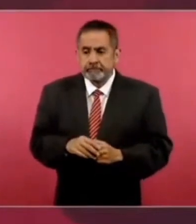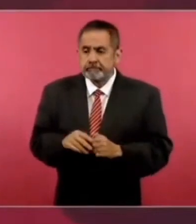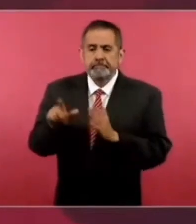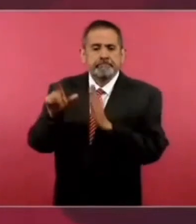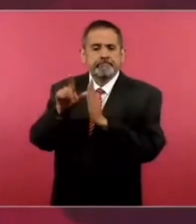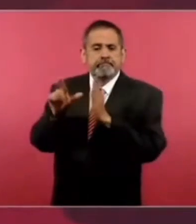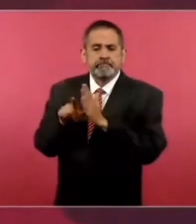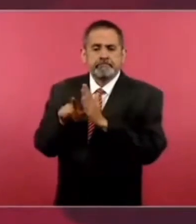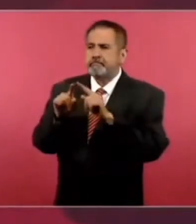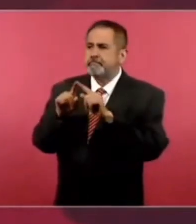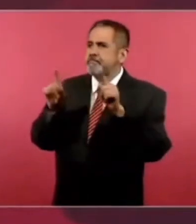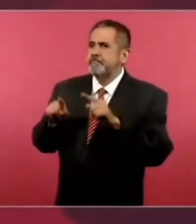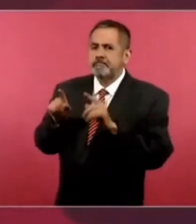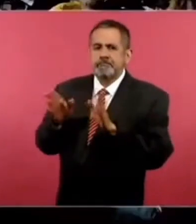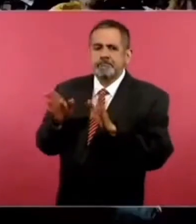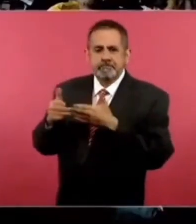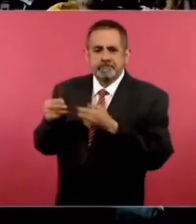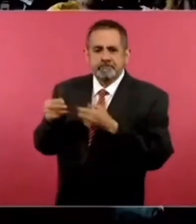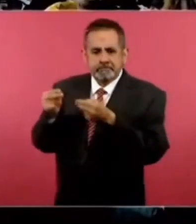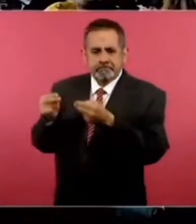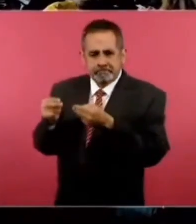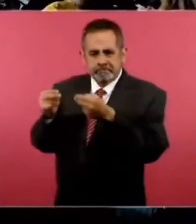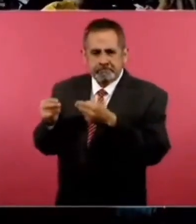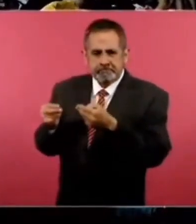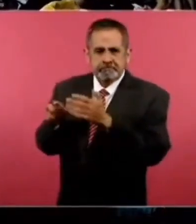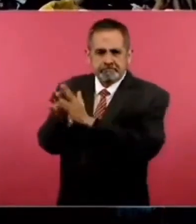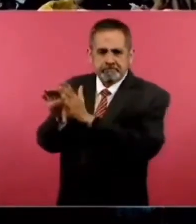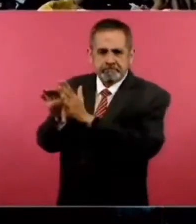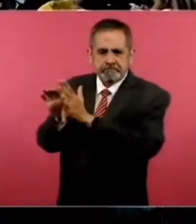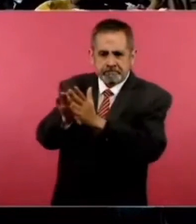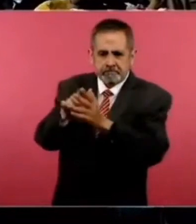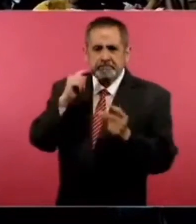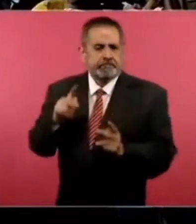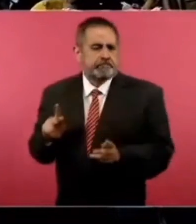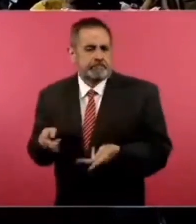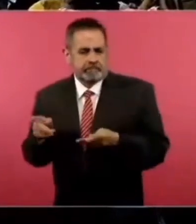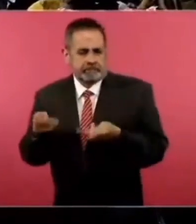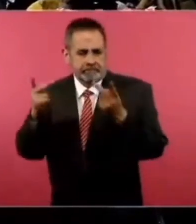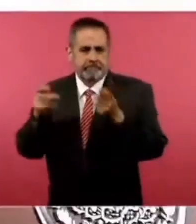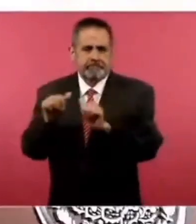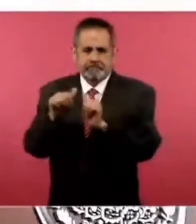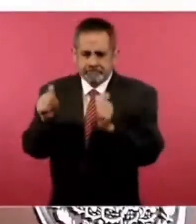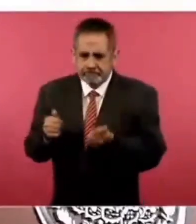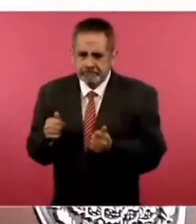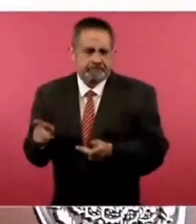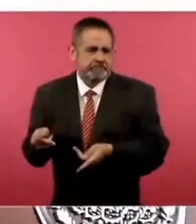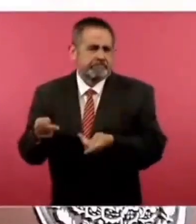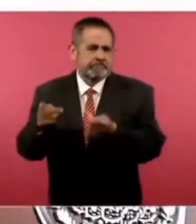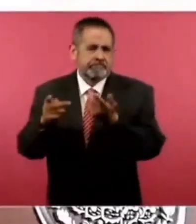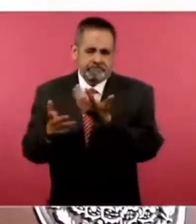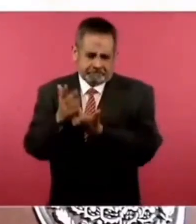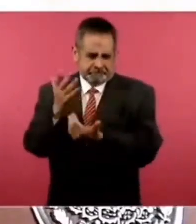locales comerciales para artesanías en